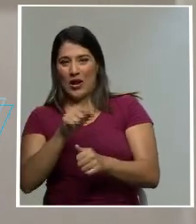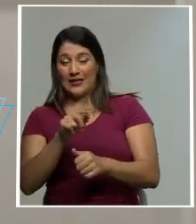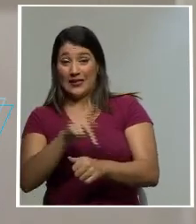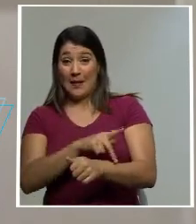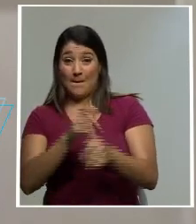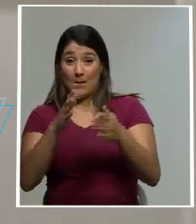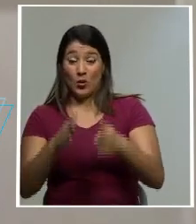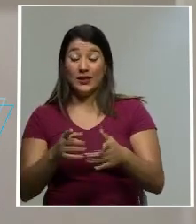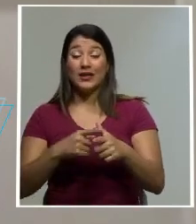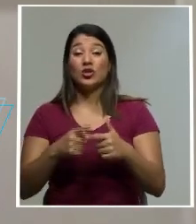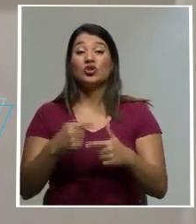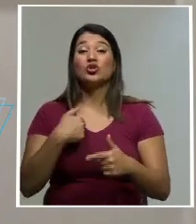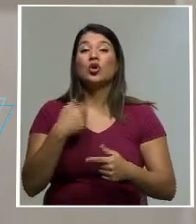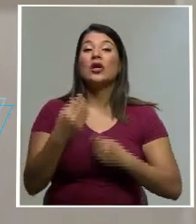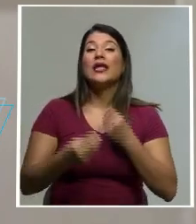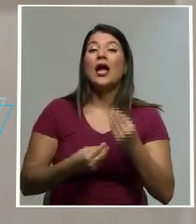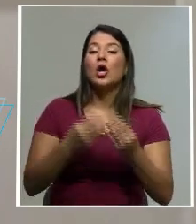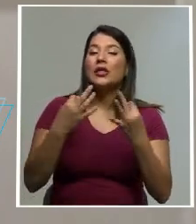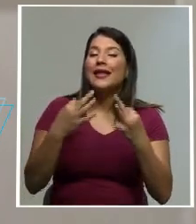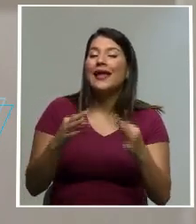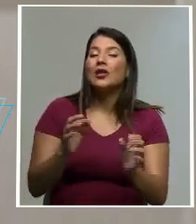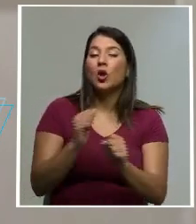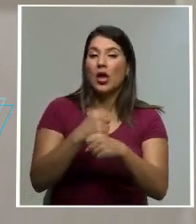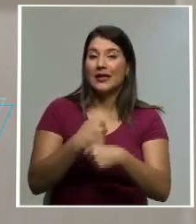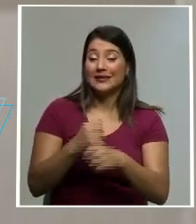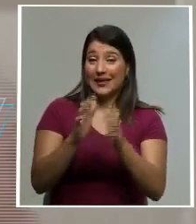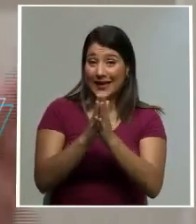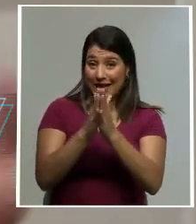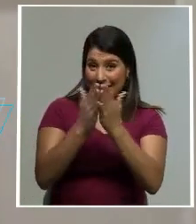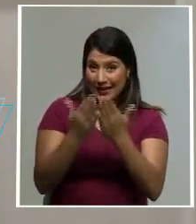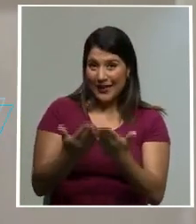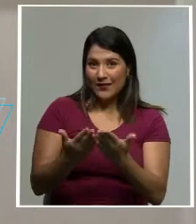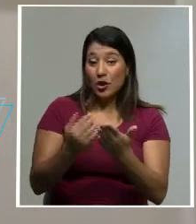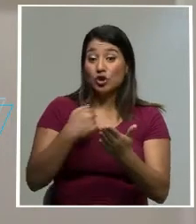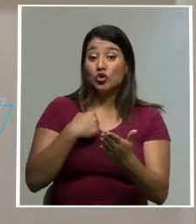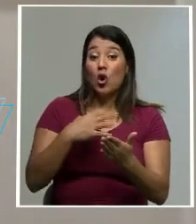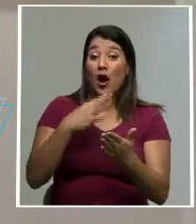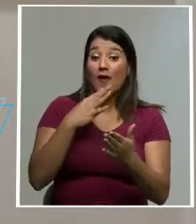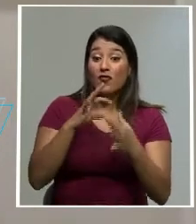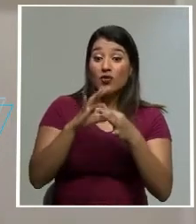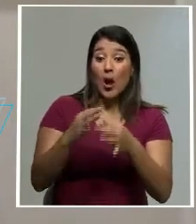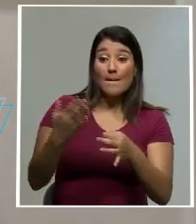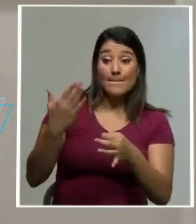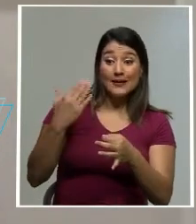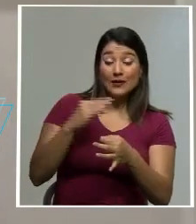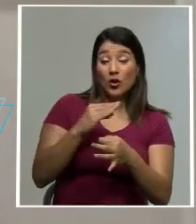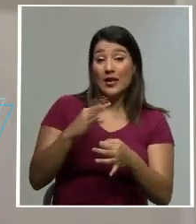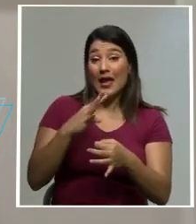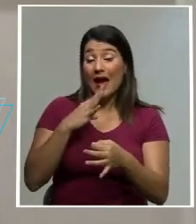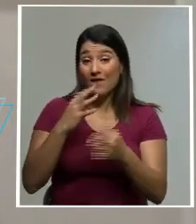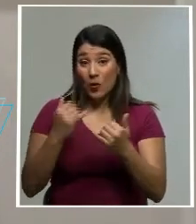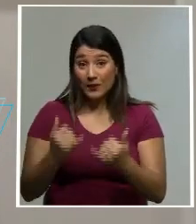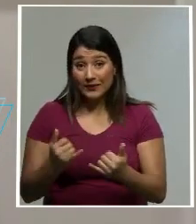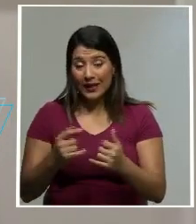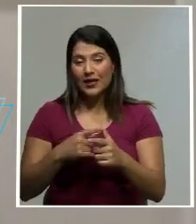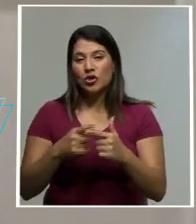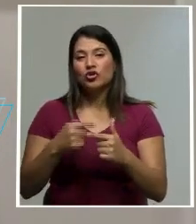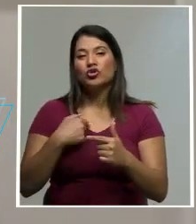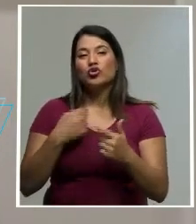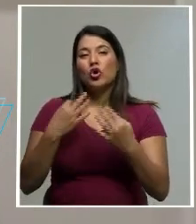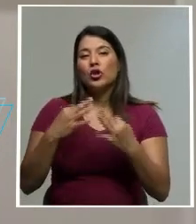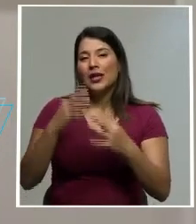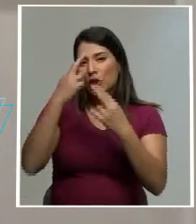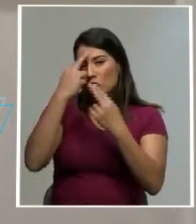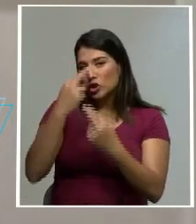hago es construir un libro donde la dualidad va entre pasado y presente y trato de hacer un homenaje a